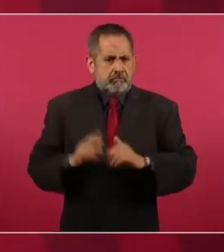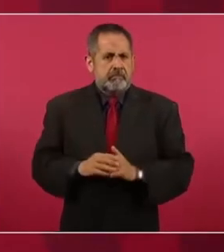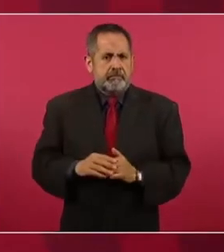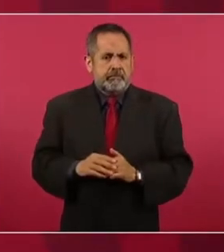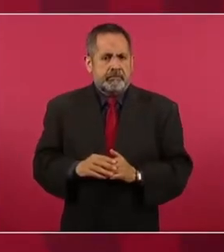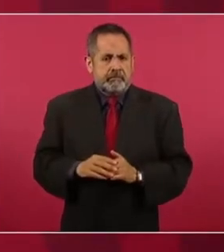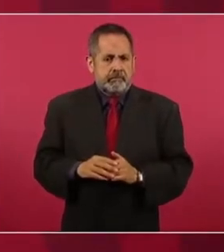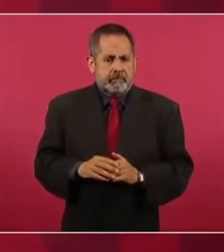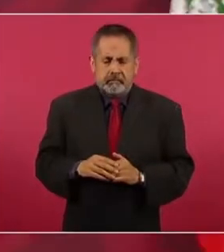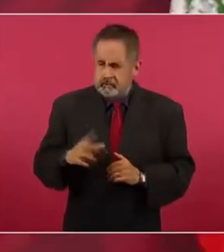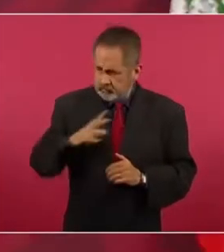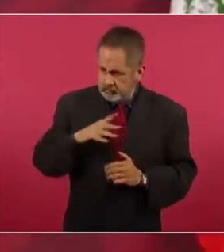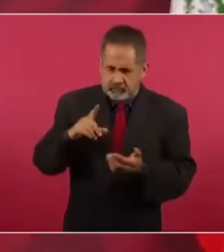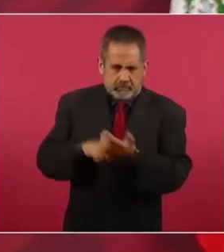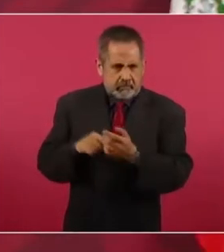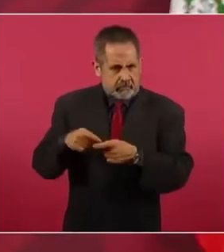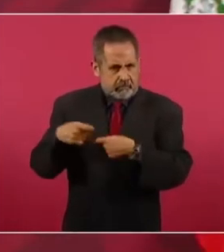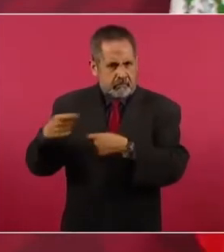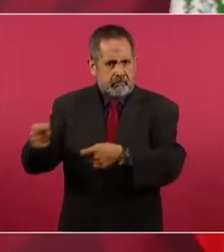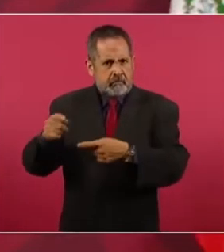y tiene uno